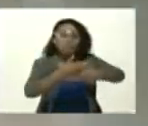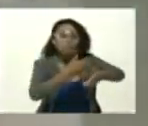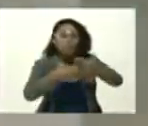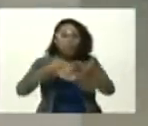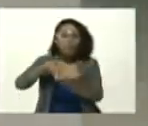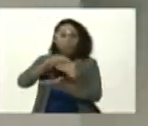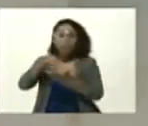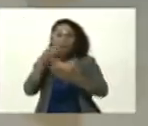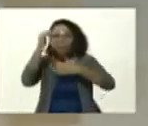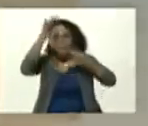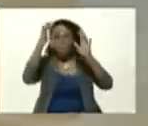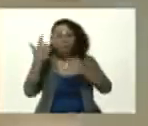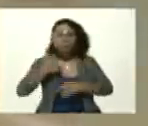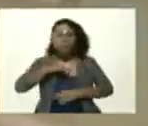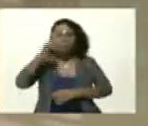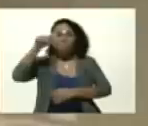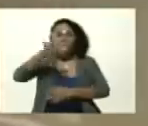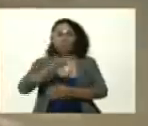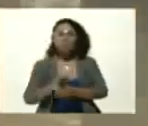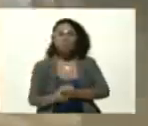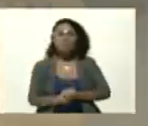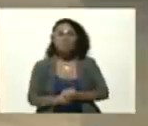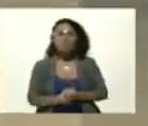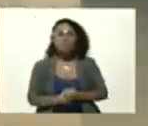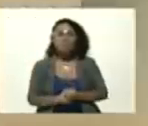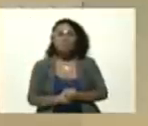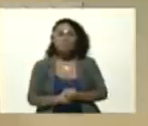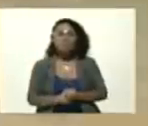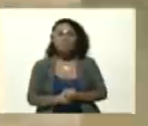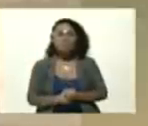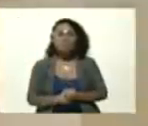nacionales para poder atender a nuestro pueblo.